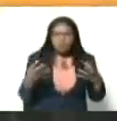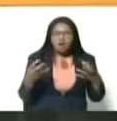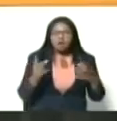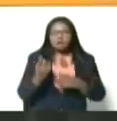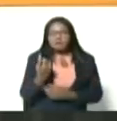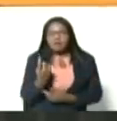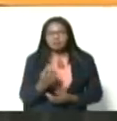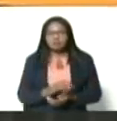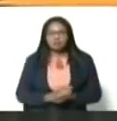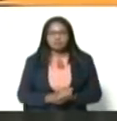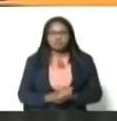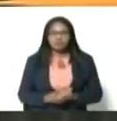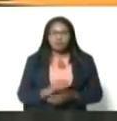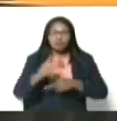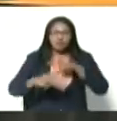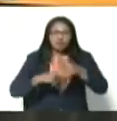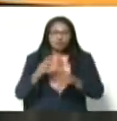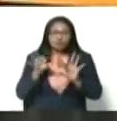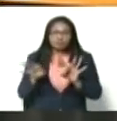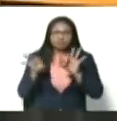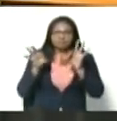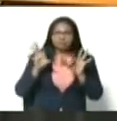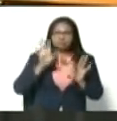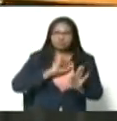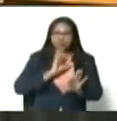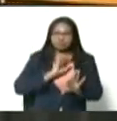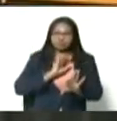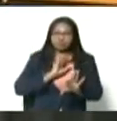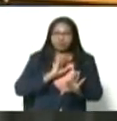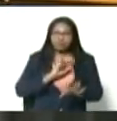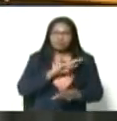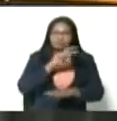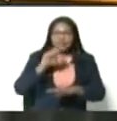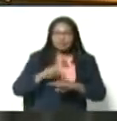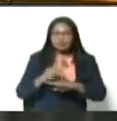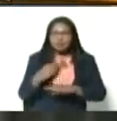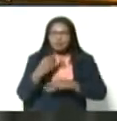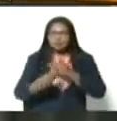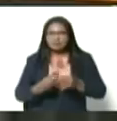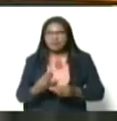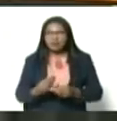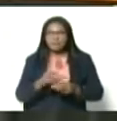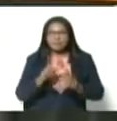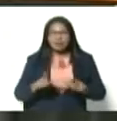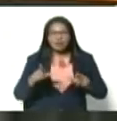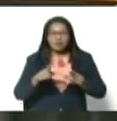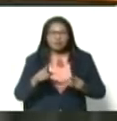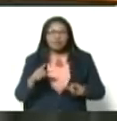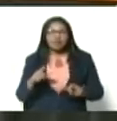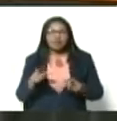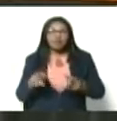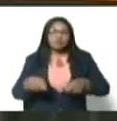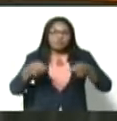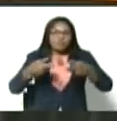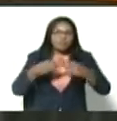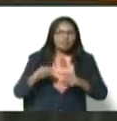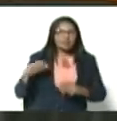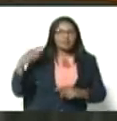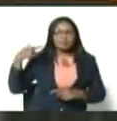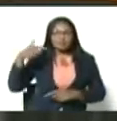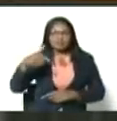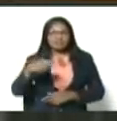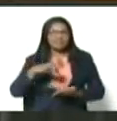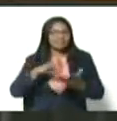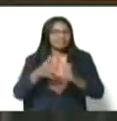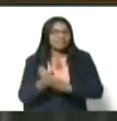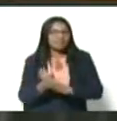con líneas de producción exclusivas de producción nacional para la tienda del transportista. Esta tienda del transportista,